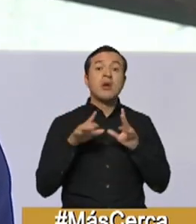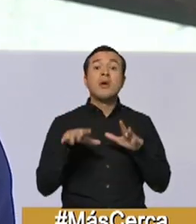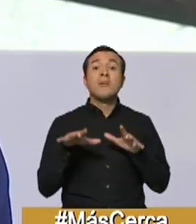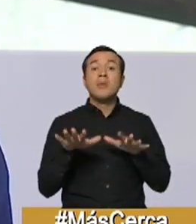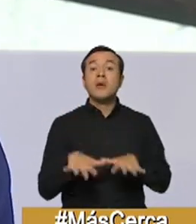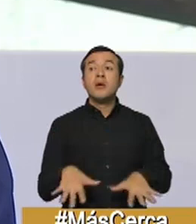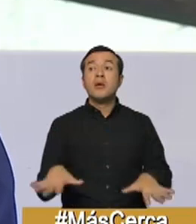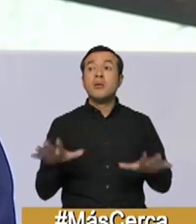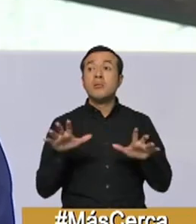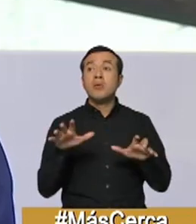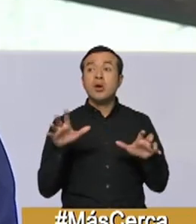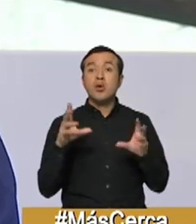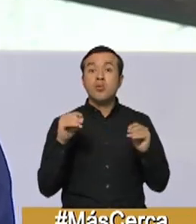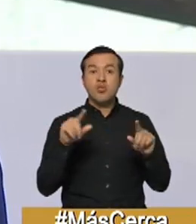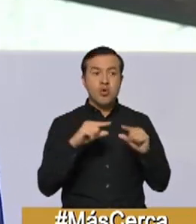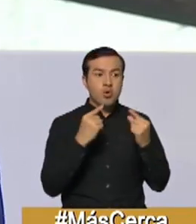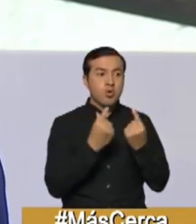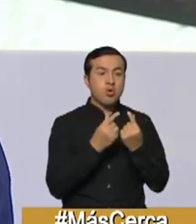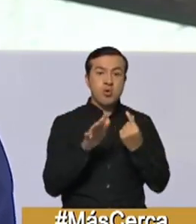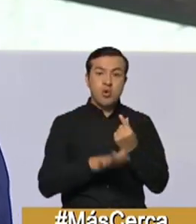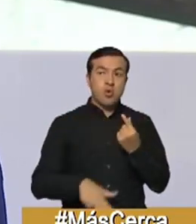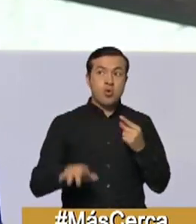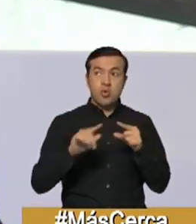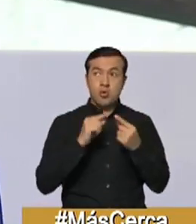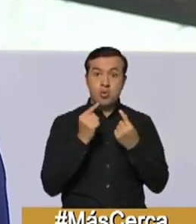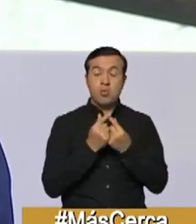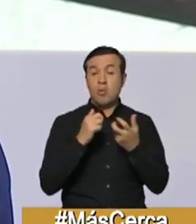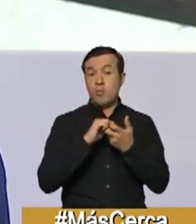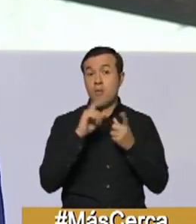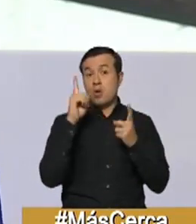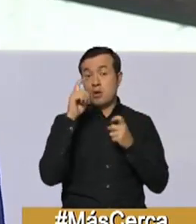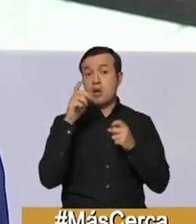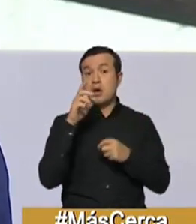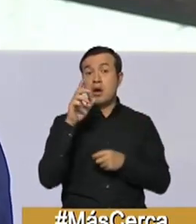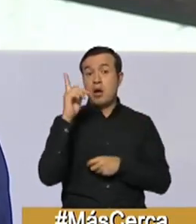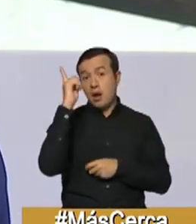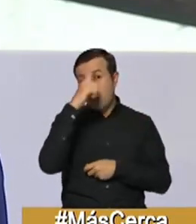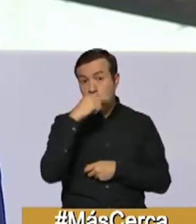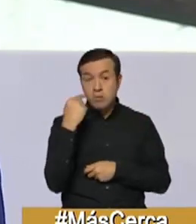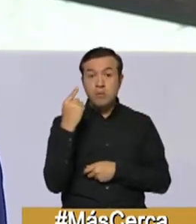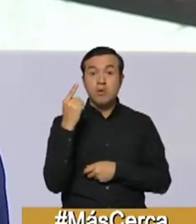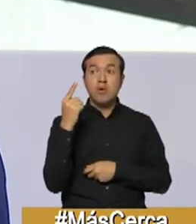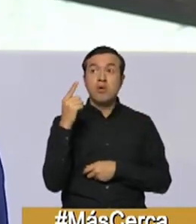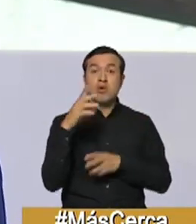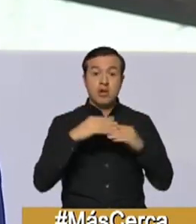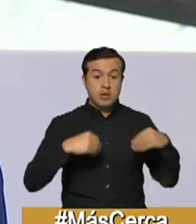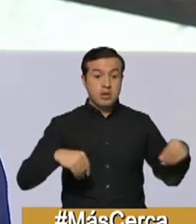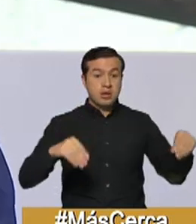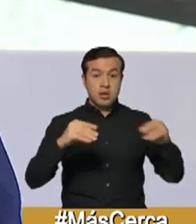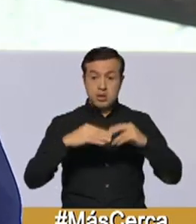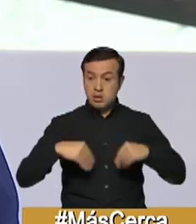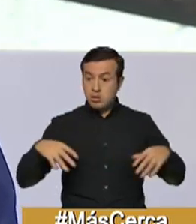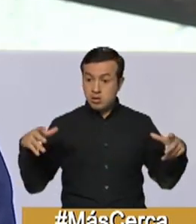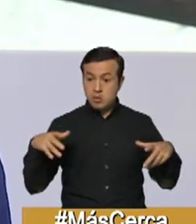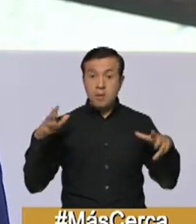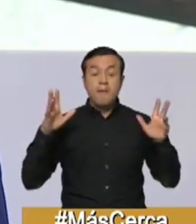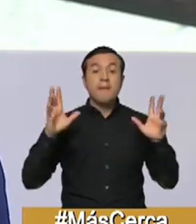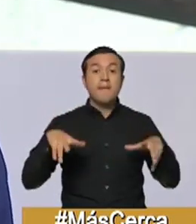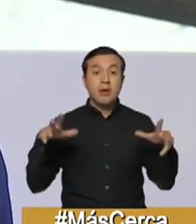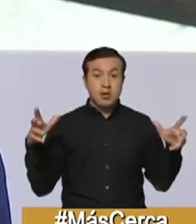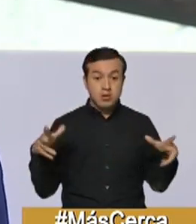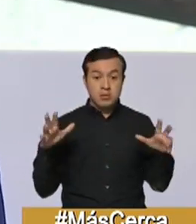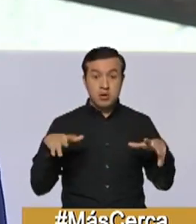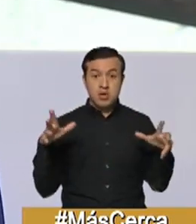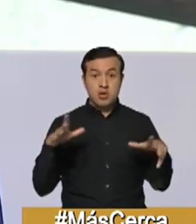que se forman jaurías, al menos en el sector en el que trabajamos nosotros. En Carapungo hay muchos terrenos baldíos en los cuales los perros que han